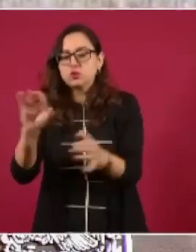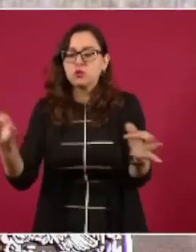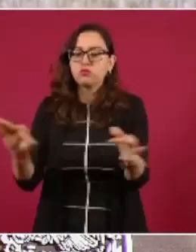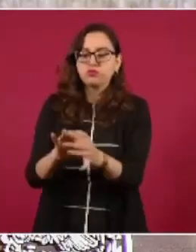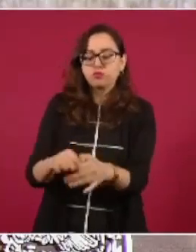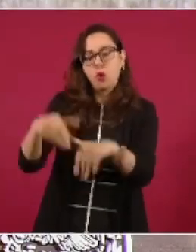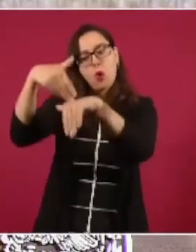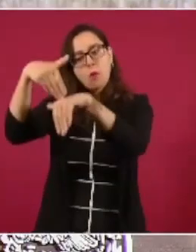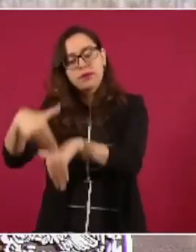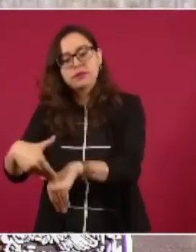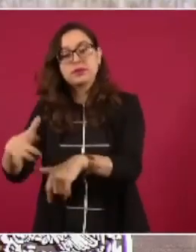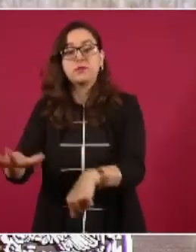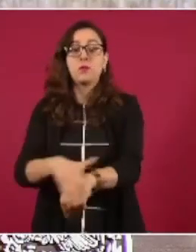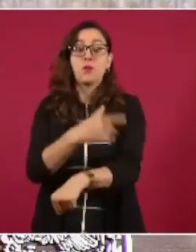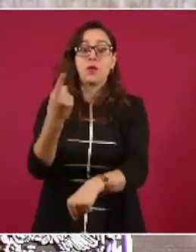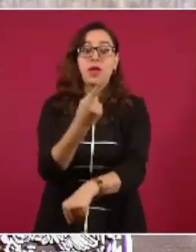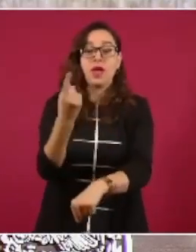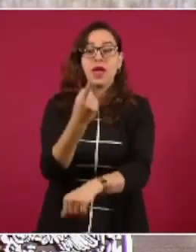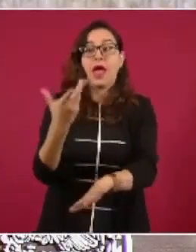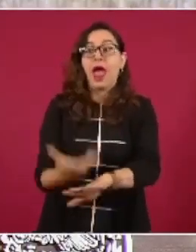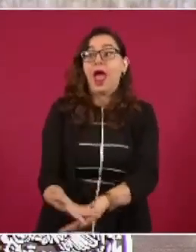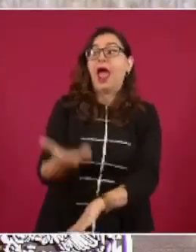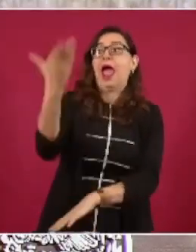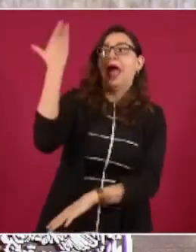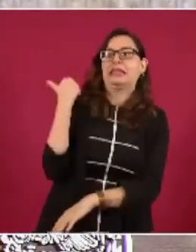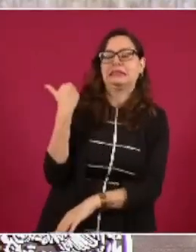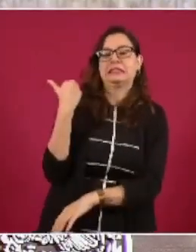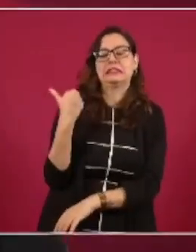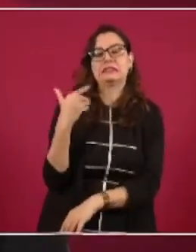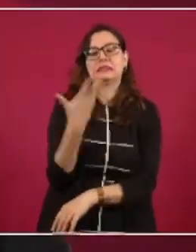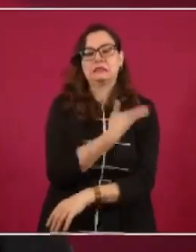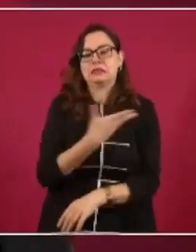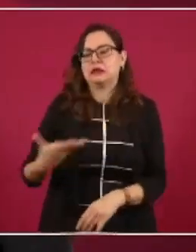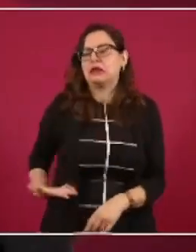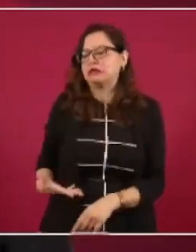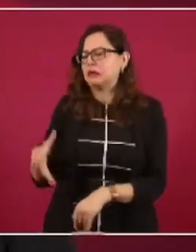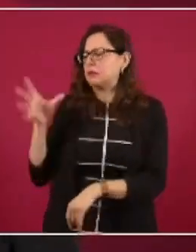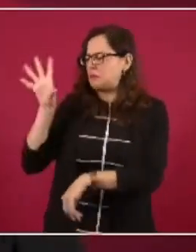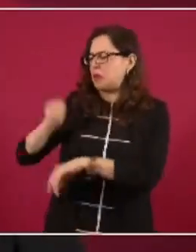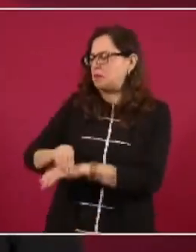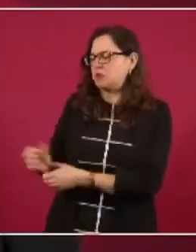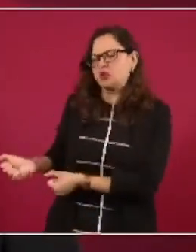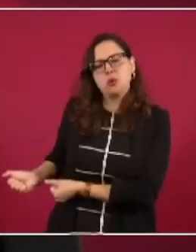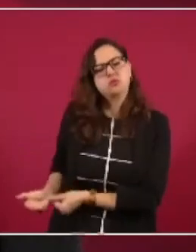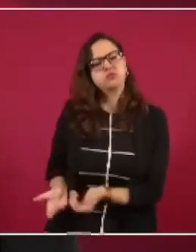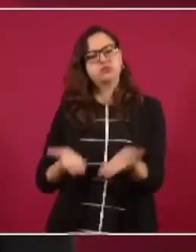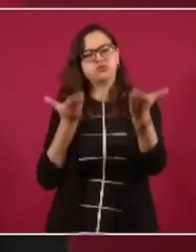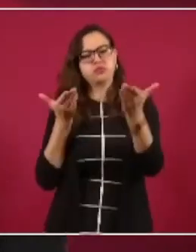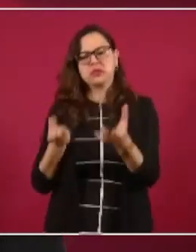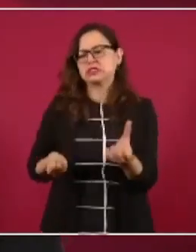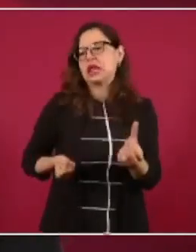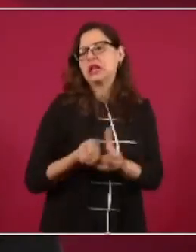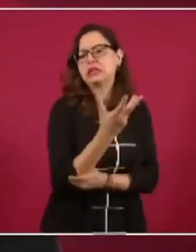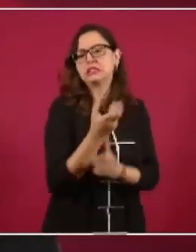Porque ahora a los que se rasgan las vestiduras se les olvida que se utilizaba el ejército